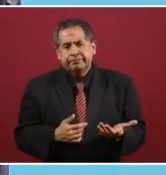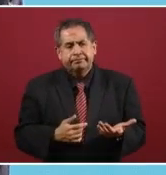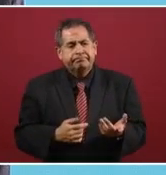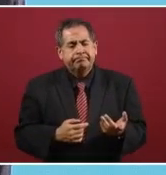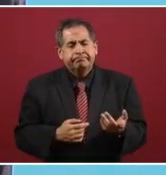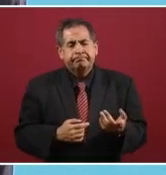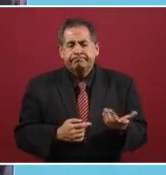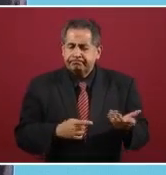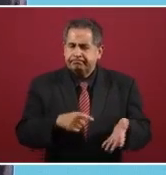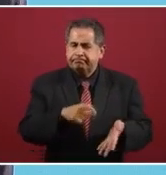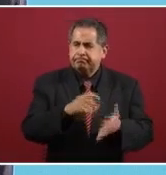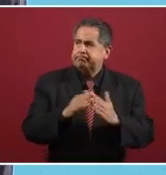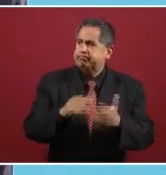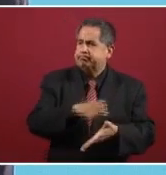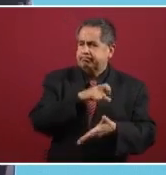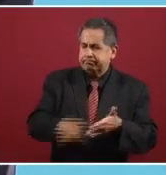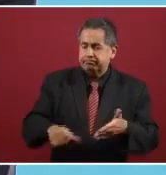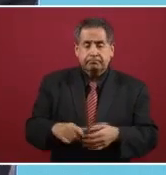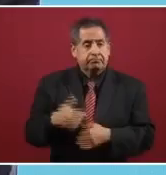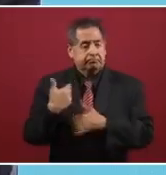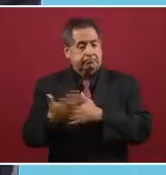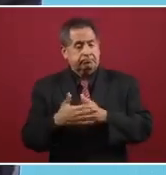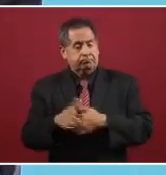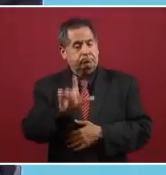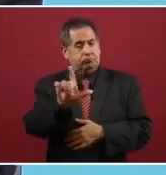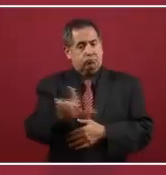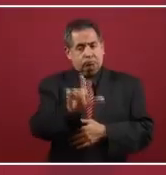que el lunes próximo